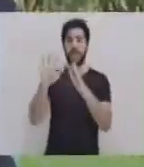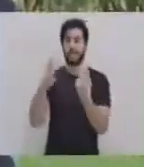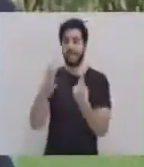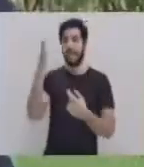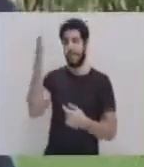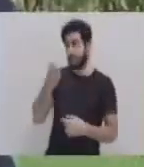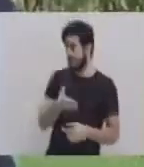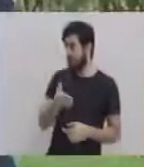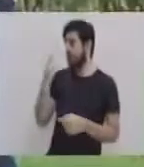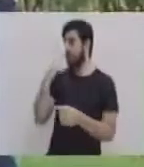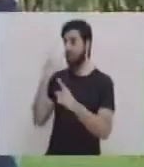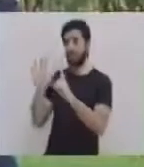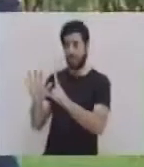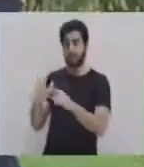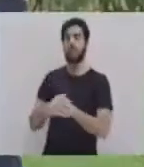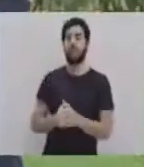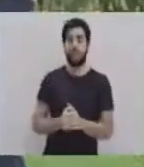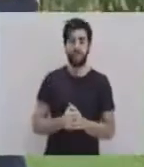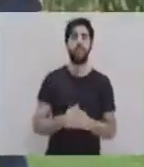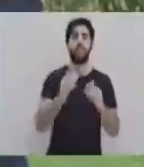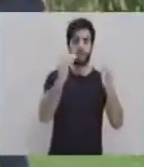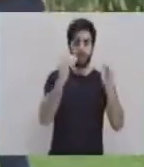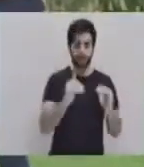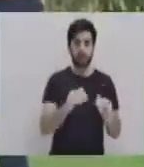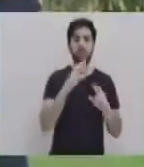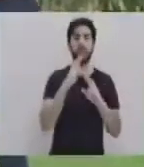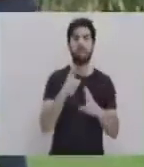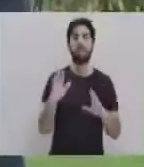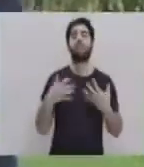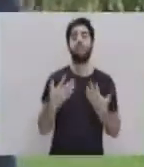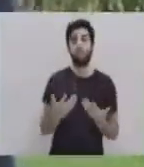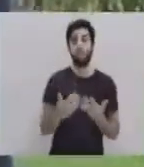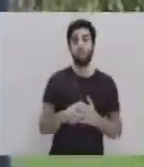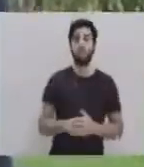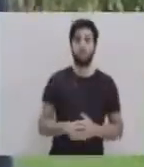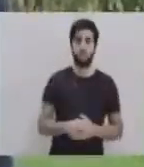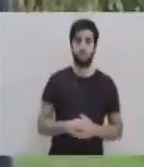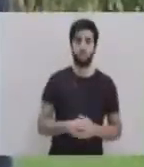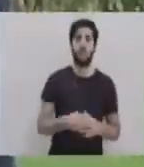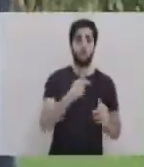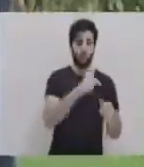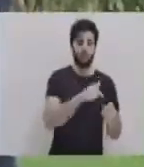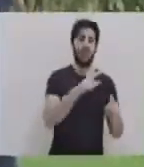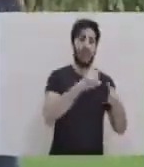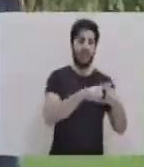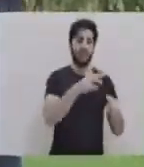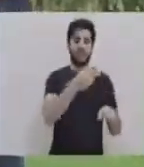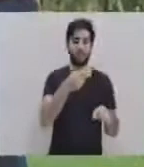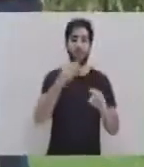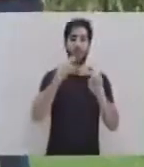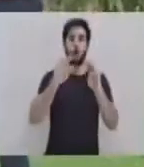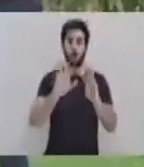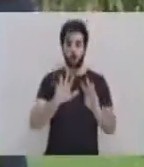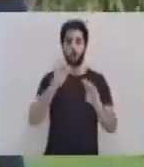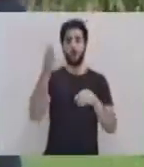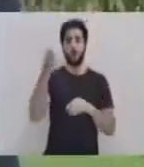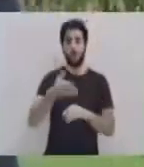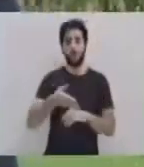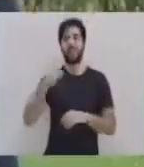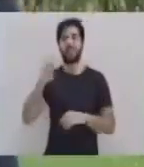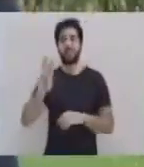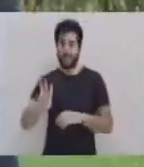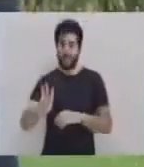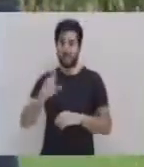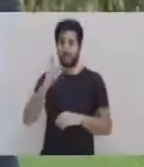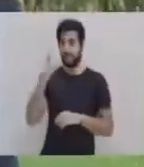3. Partido 3. Pusimos la fracción en su mínima expresión. Así es, pero hay un punto importante